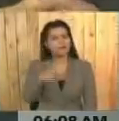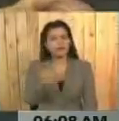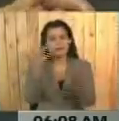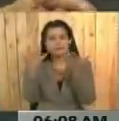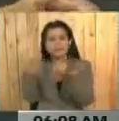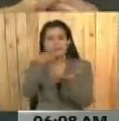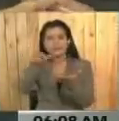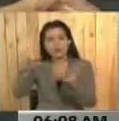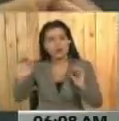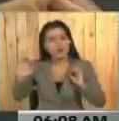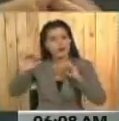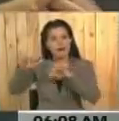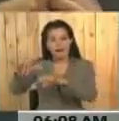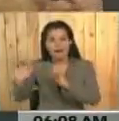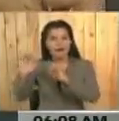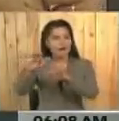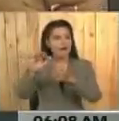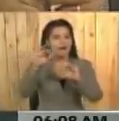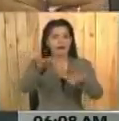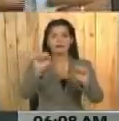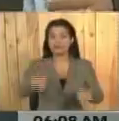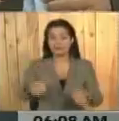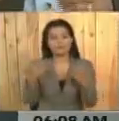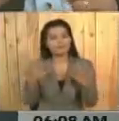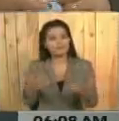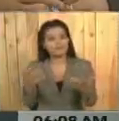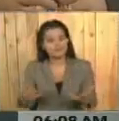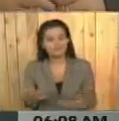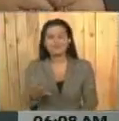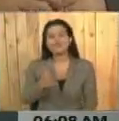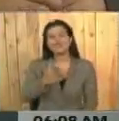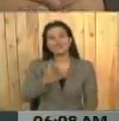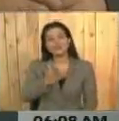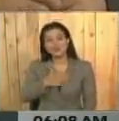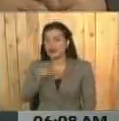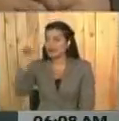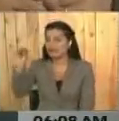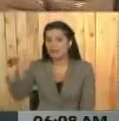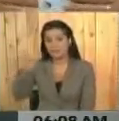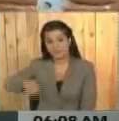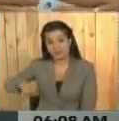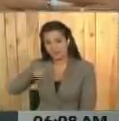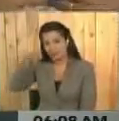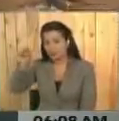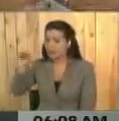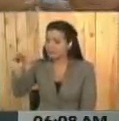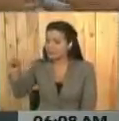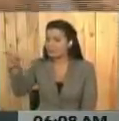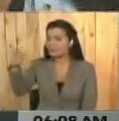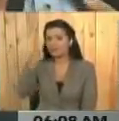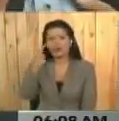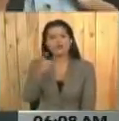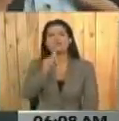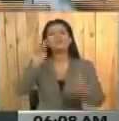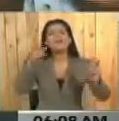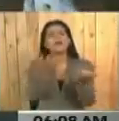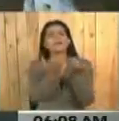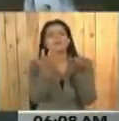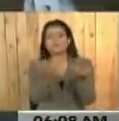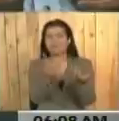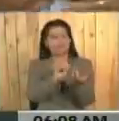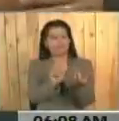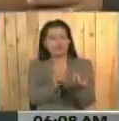impresionante de personas en la calle pero yo le decía al presidente que que no tanto uno puede hablar de la cantidad de personas como